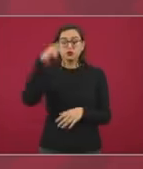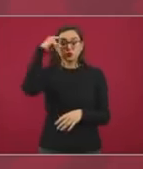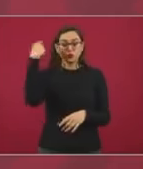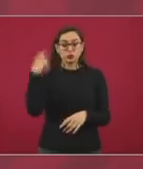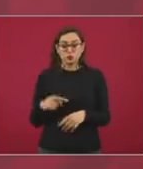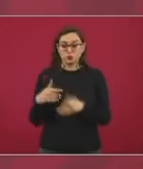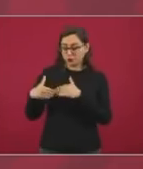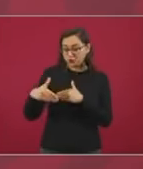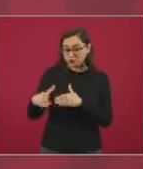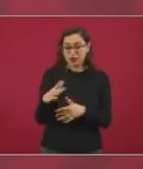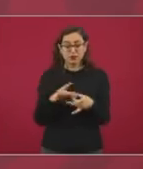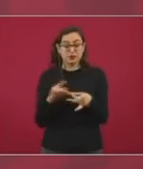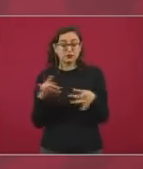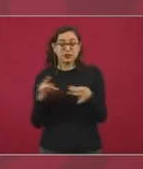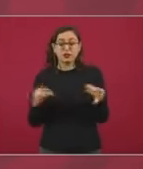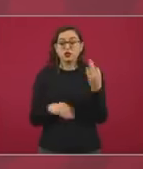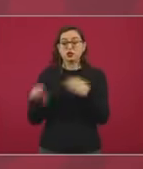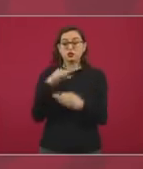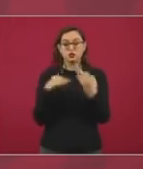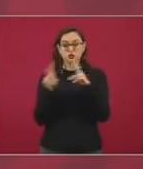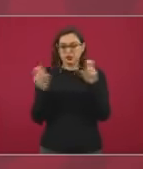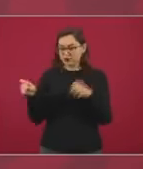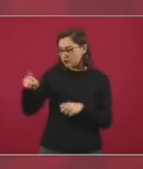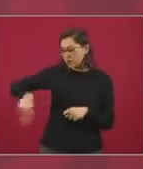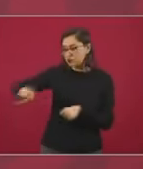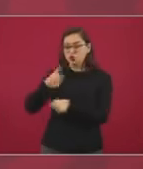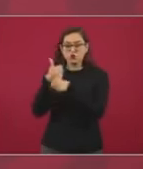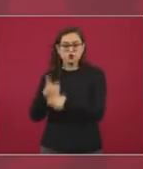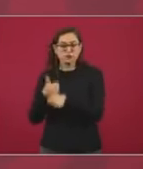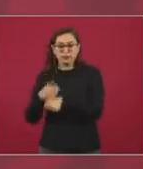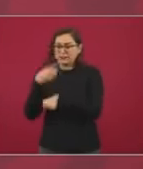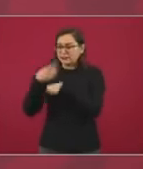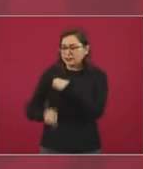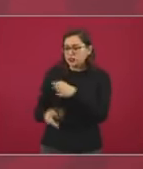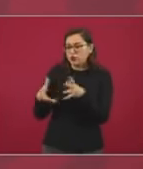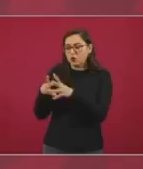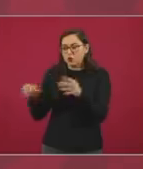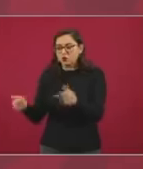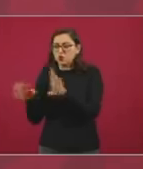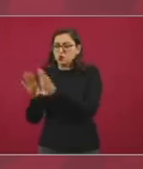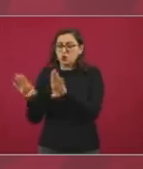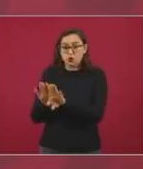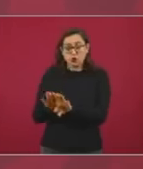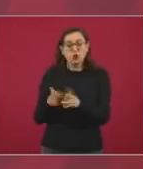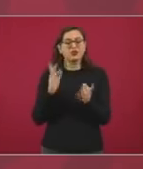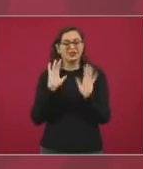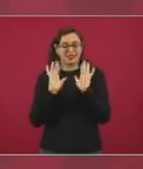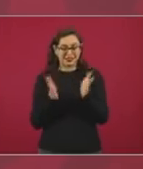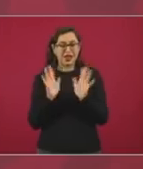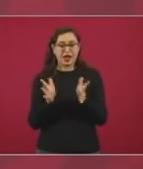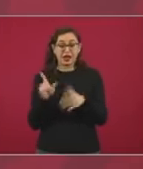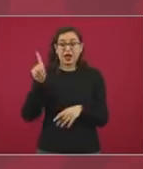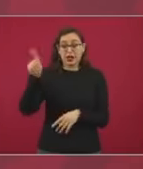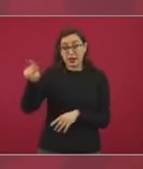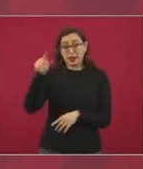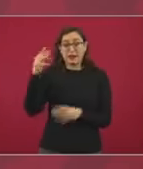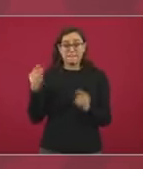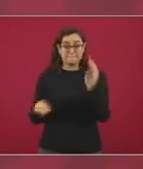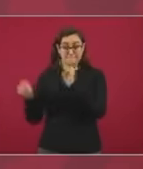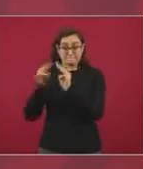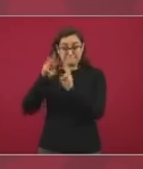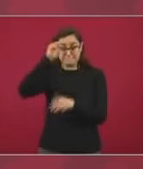el daño en lo material, ¿sí? A los familiares de los mineros de Pasta de